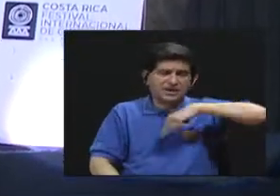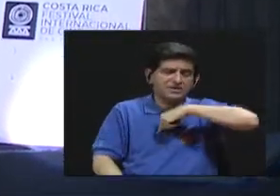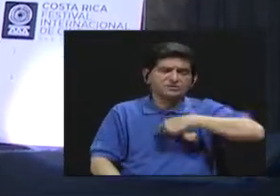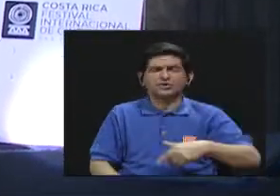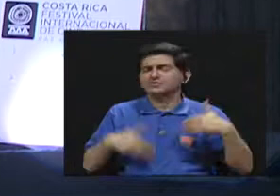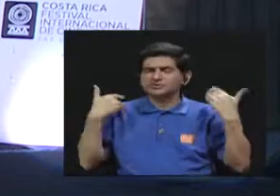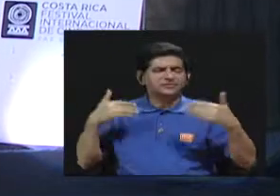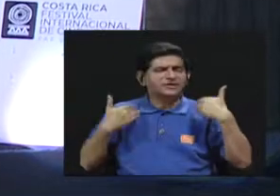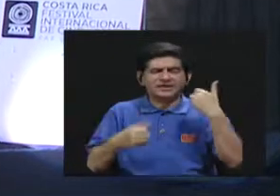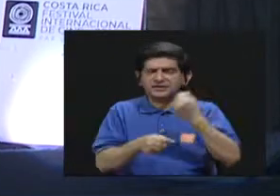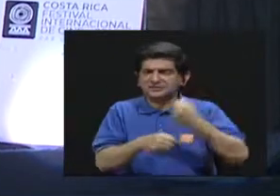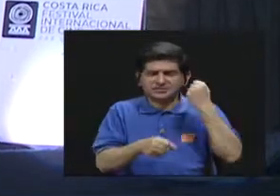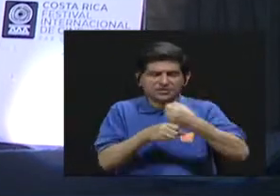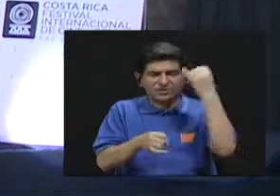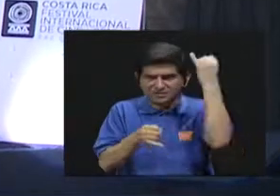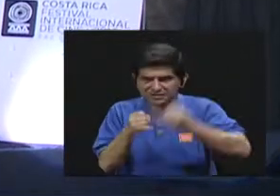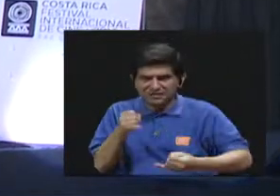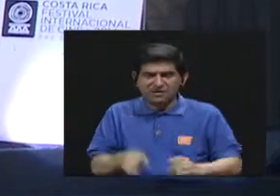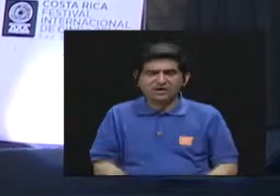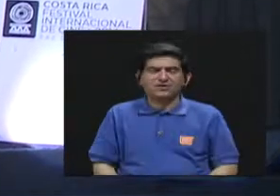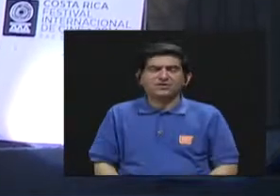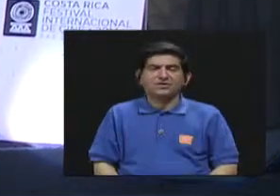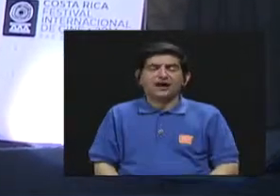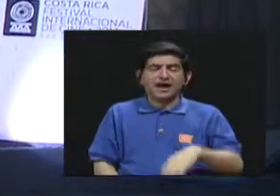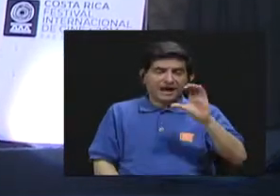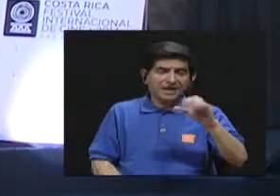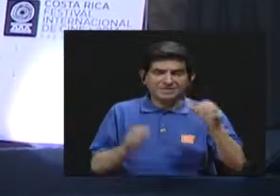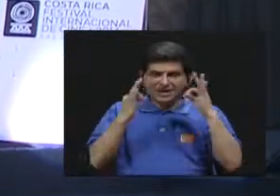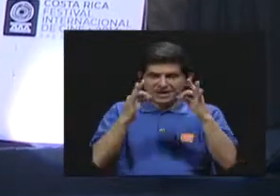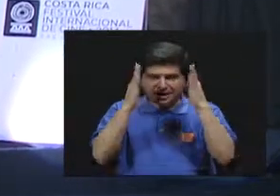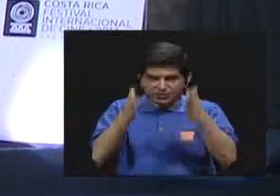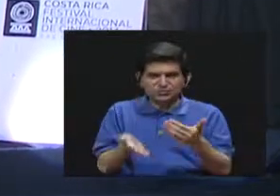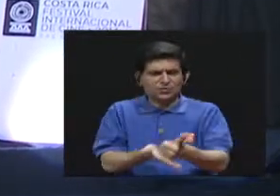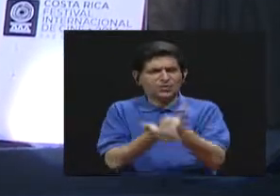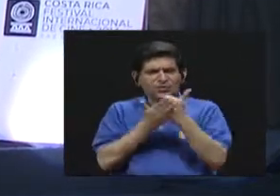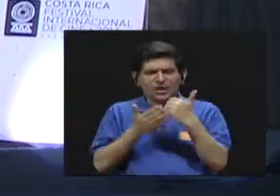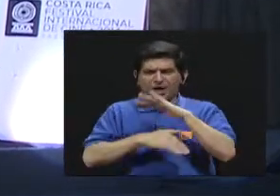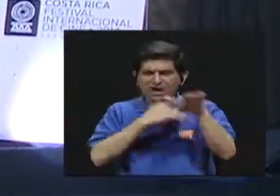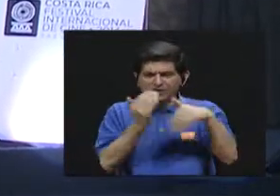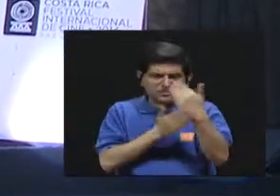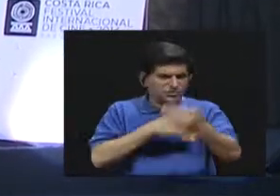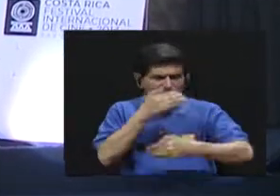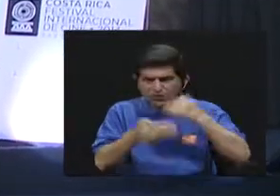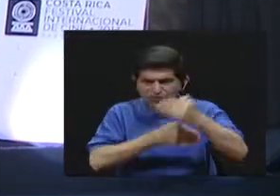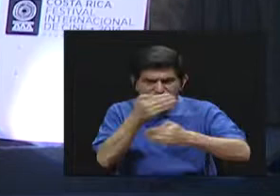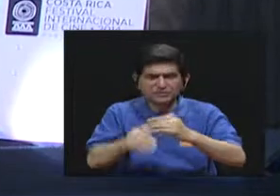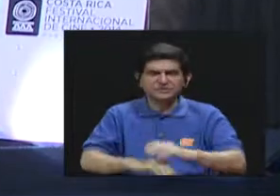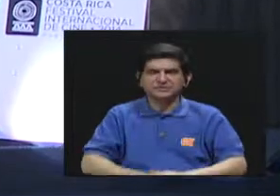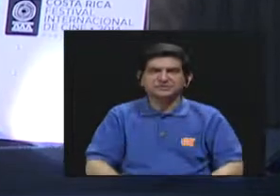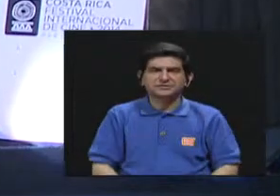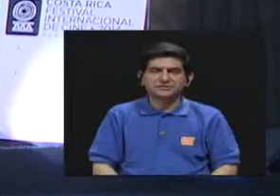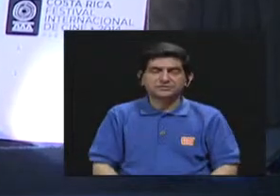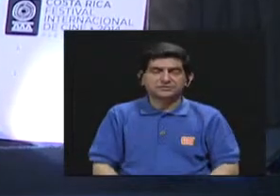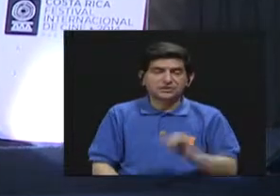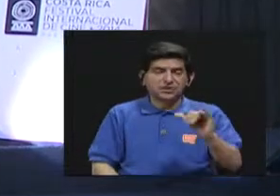felices con lo que se logró. A Camila, nuestra tutora, que nos ayudó muchísimo durante todo el proceso, y al crew que se quedó